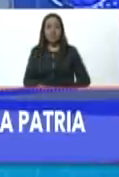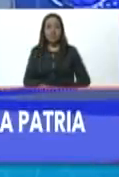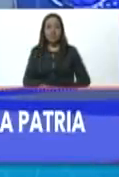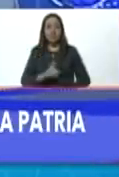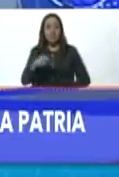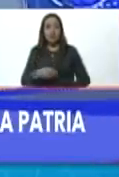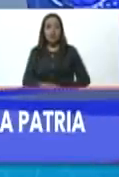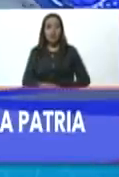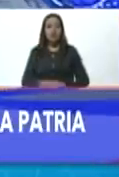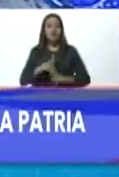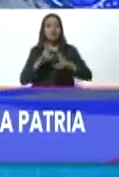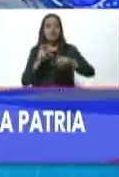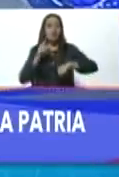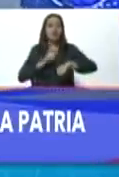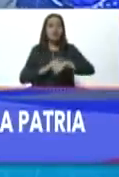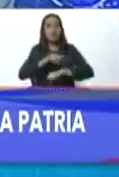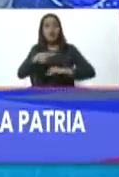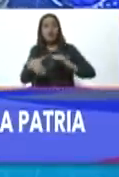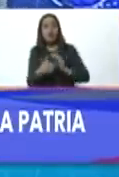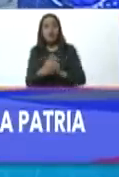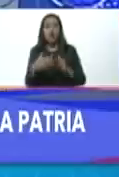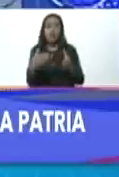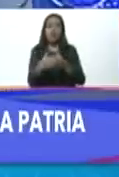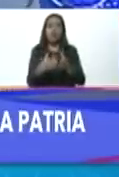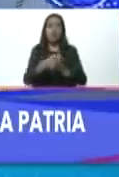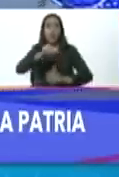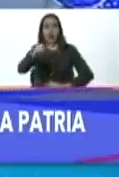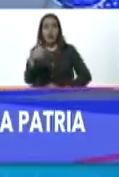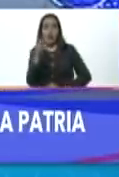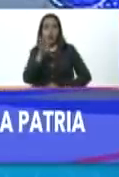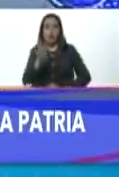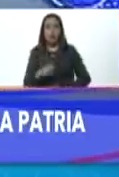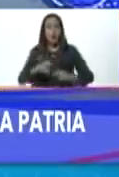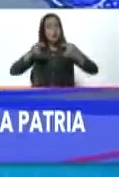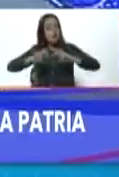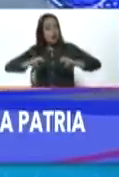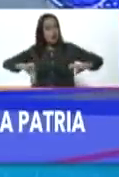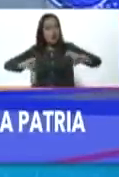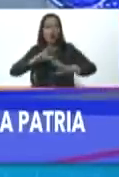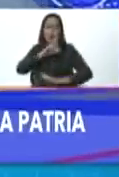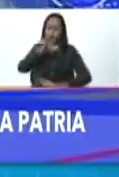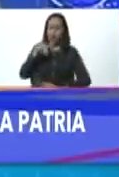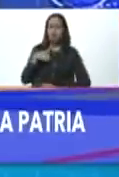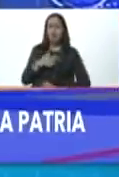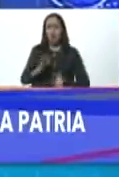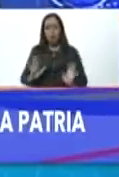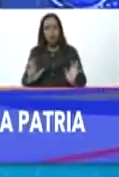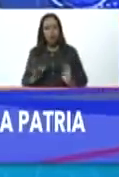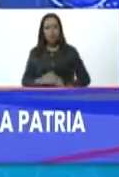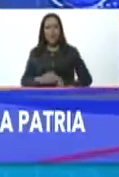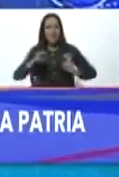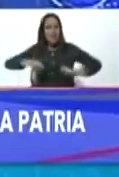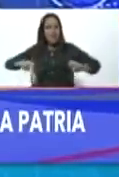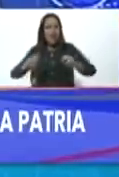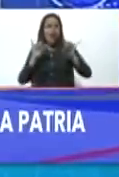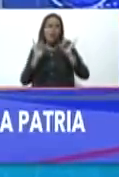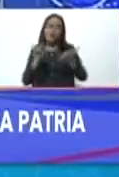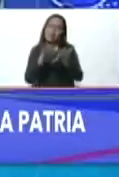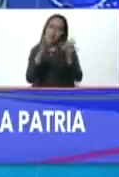Un Nuevo Tiempo, todos del G4, todos, sentados con nosotros, sentados en la misma